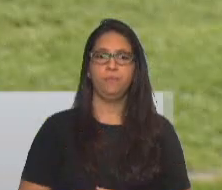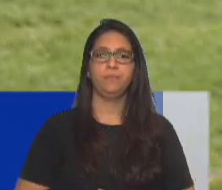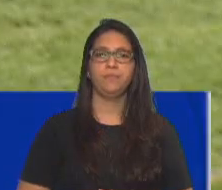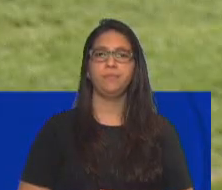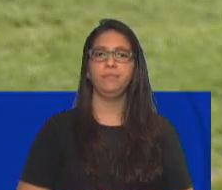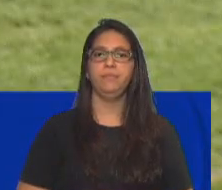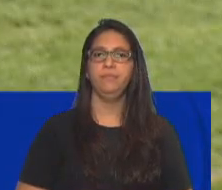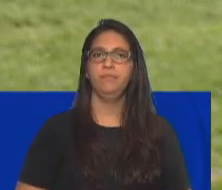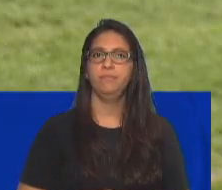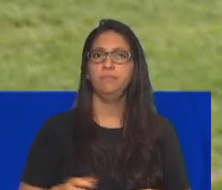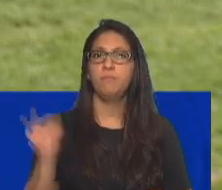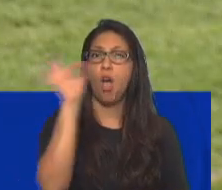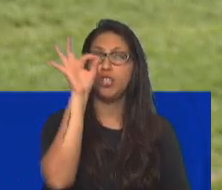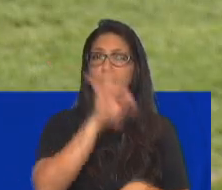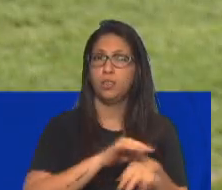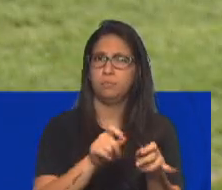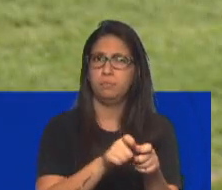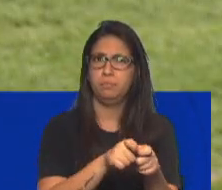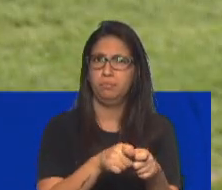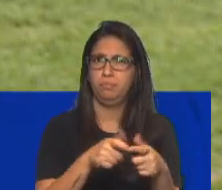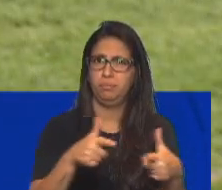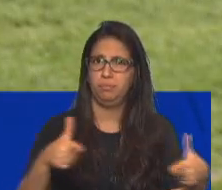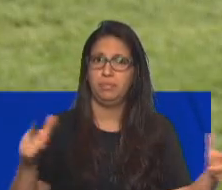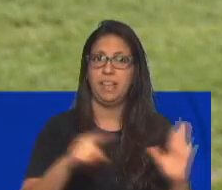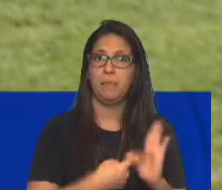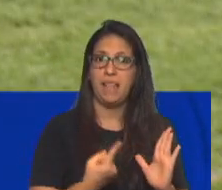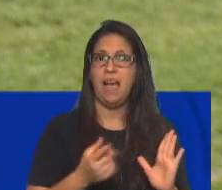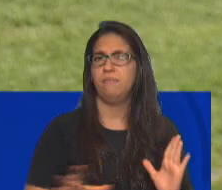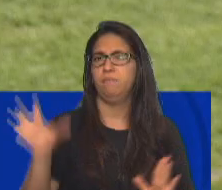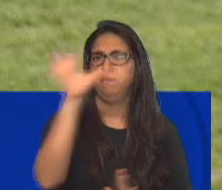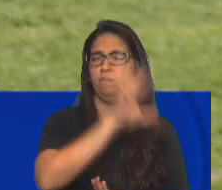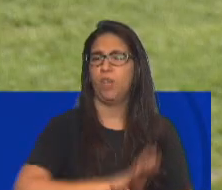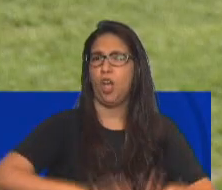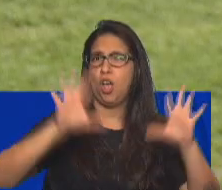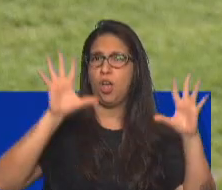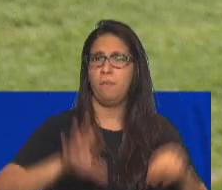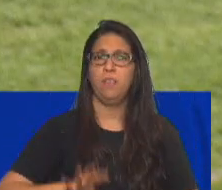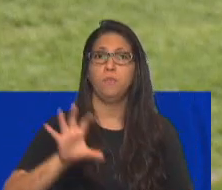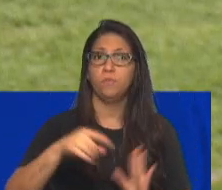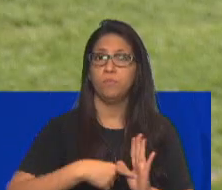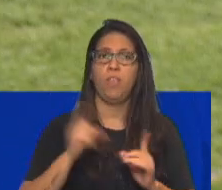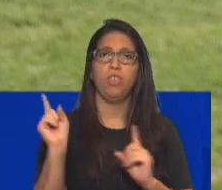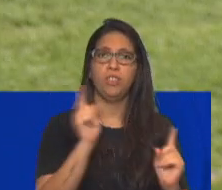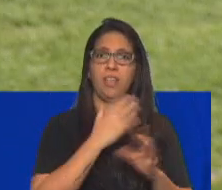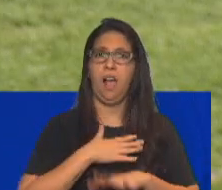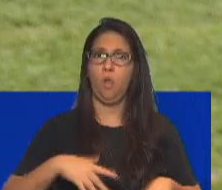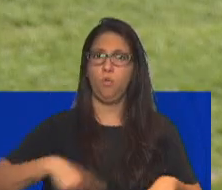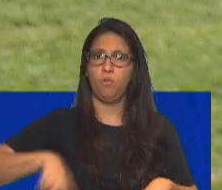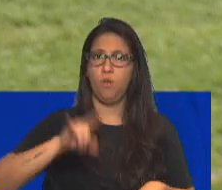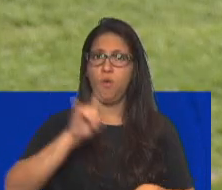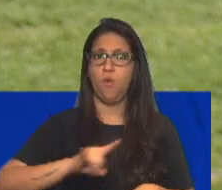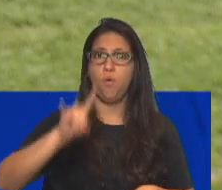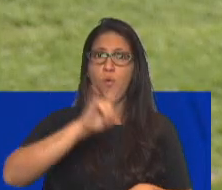Ante la constante proliferación de mosquitos que afectan no solo Capital Federal, sino también la provincia de Buenos Aires, docentes y alumnos de